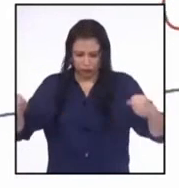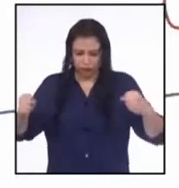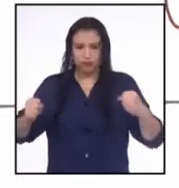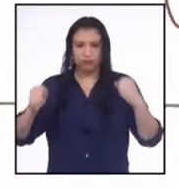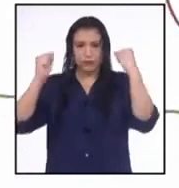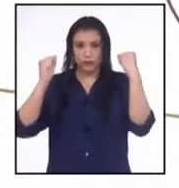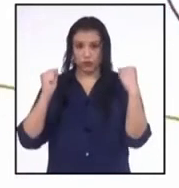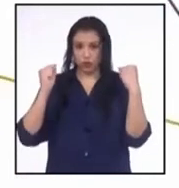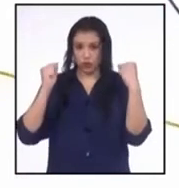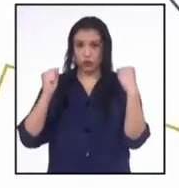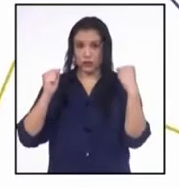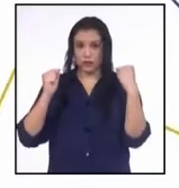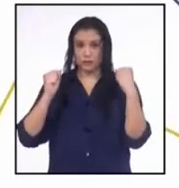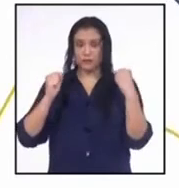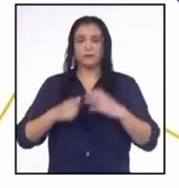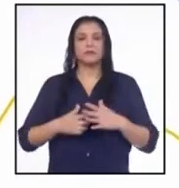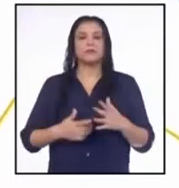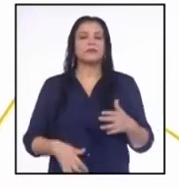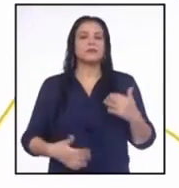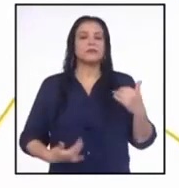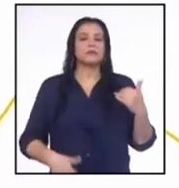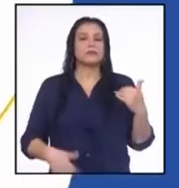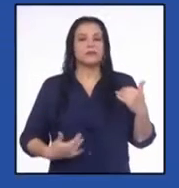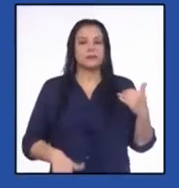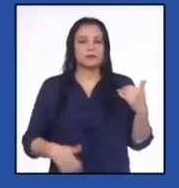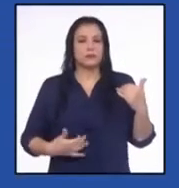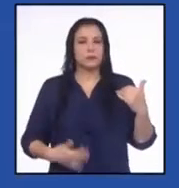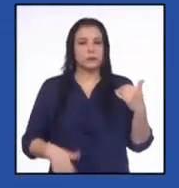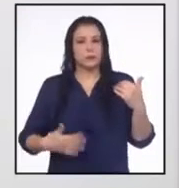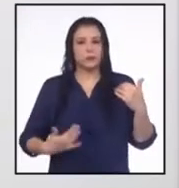estructura.